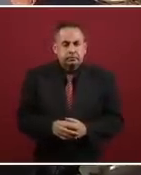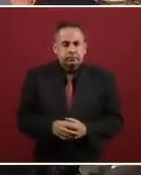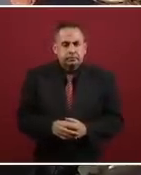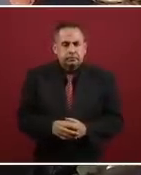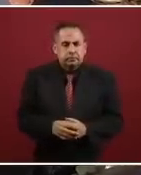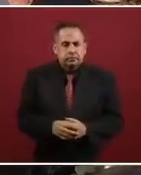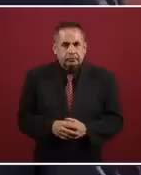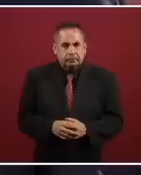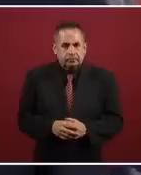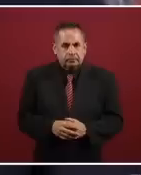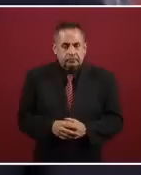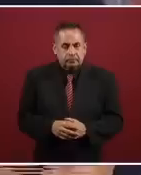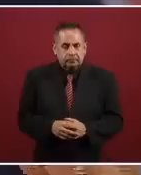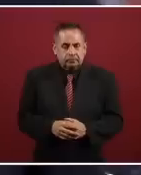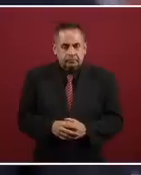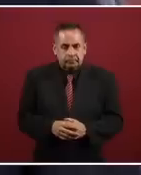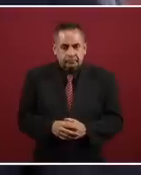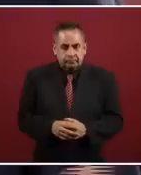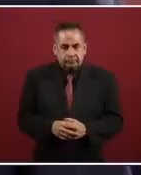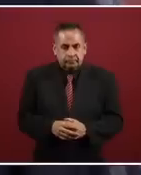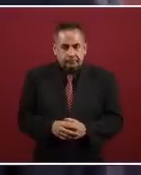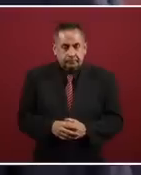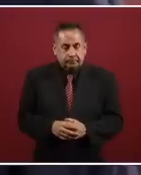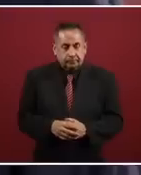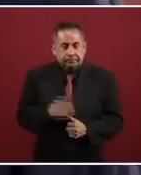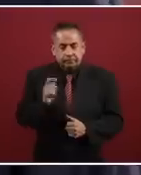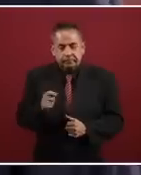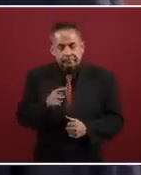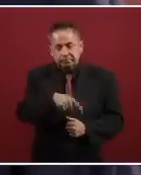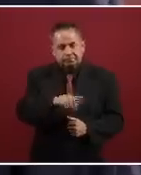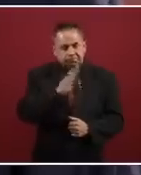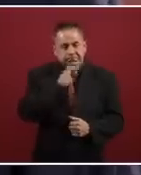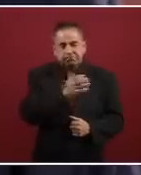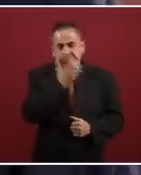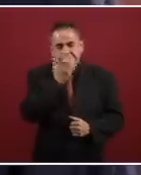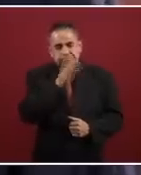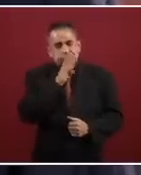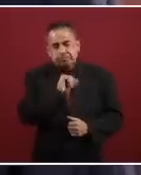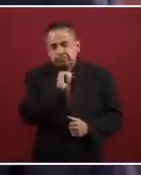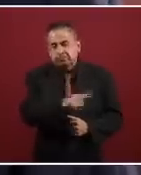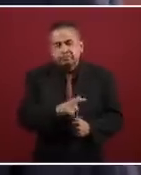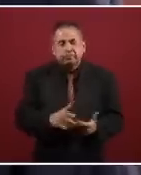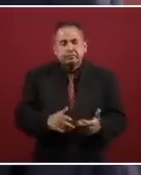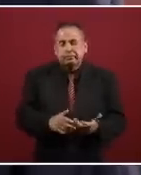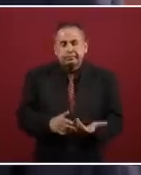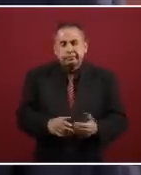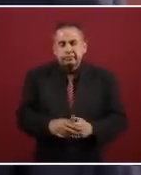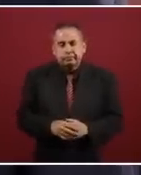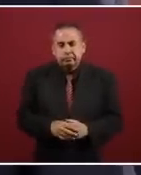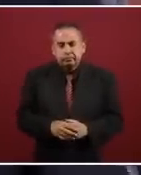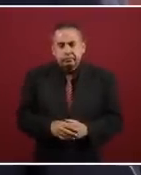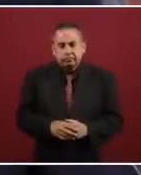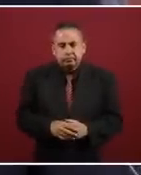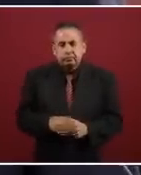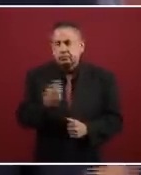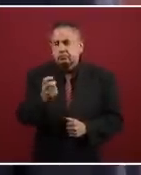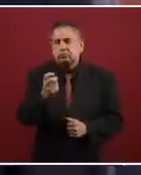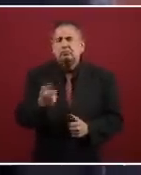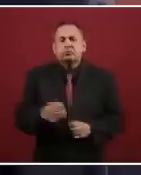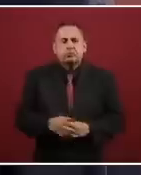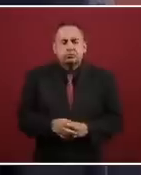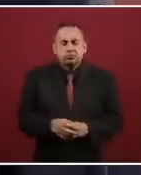pues estaban mal acostumbrados algunos y por eso